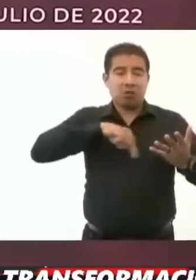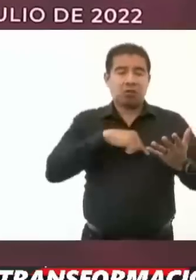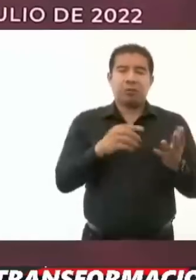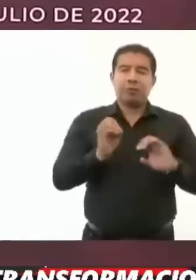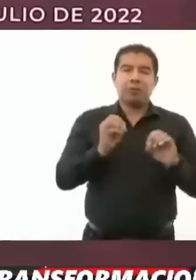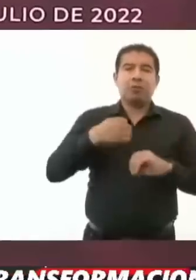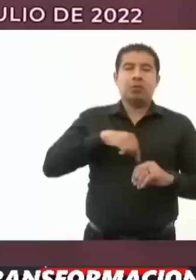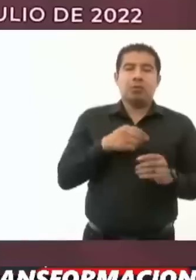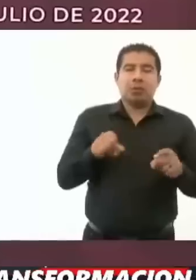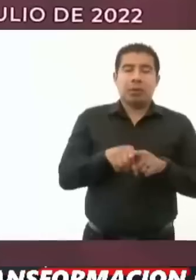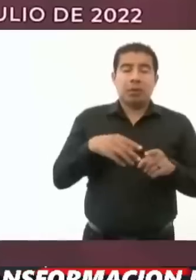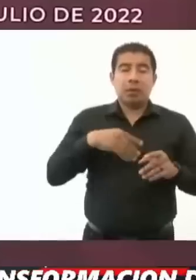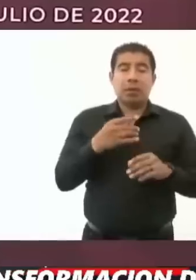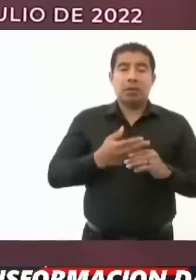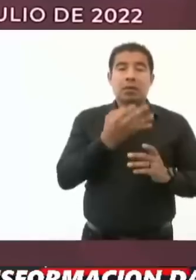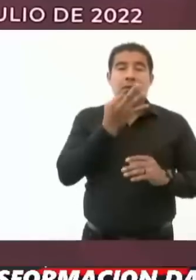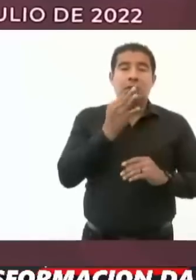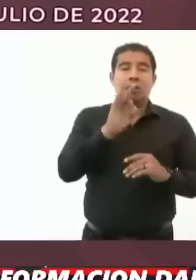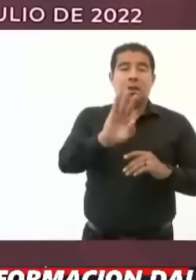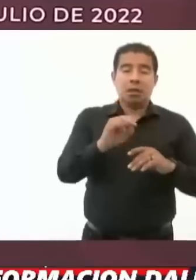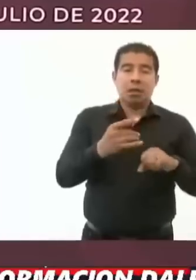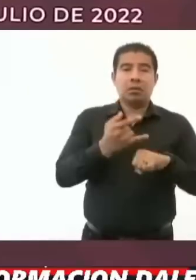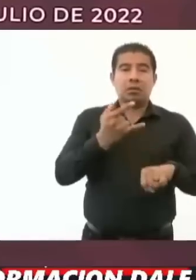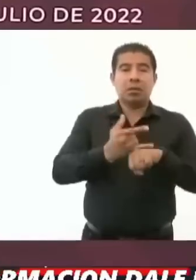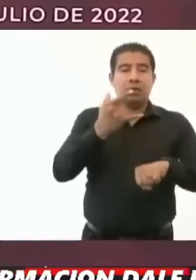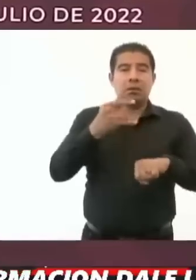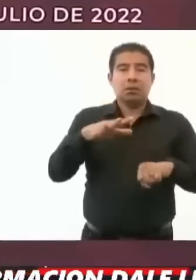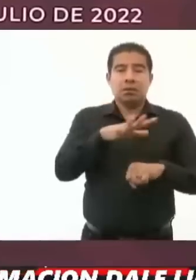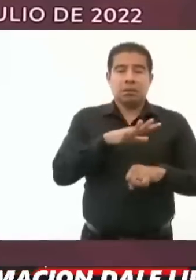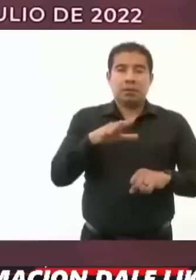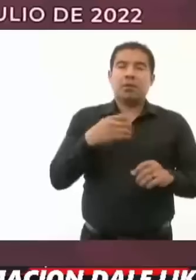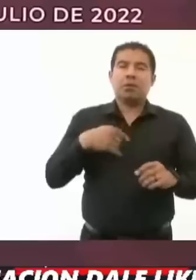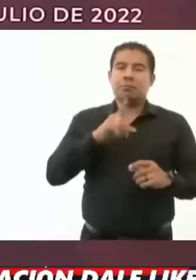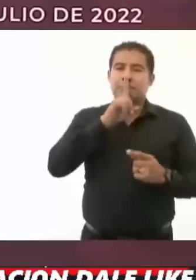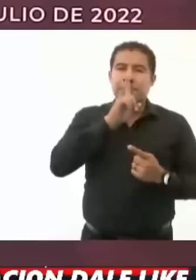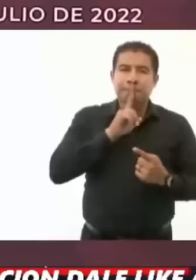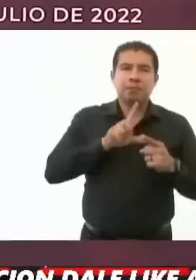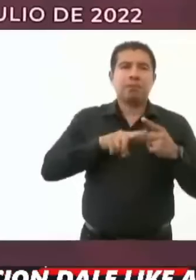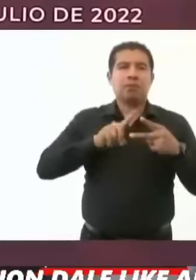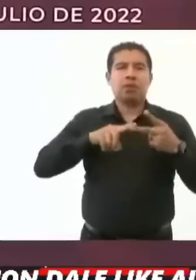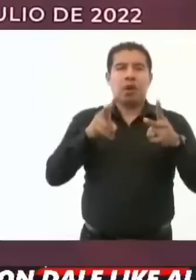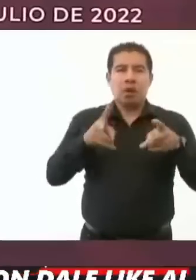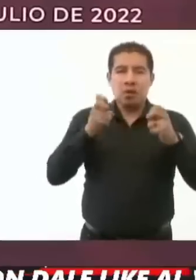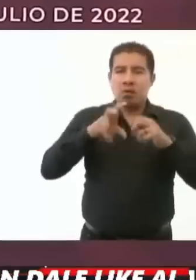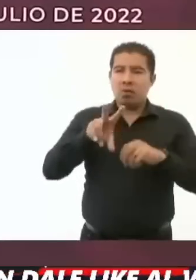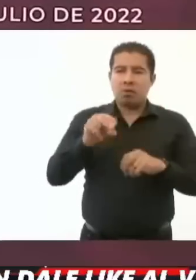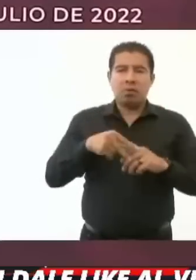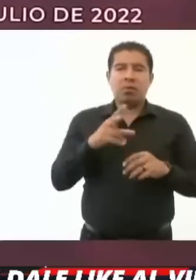al pueblo, no podemos traicionar al pueblo, no mentir, no robar, no